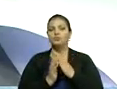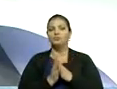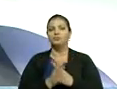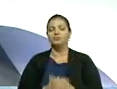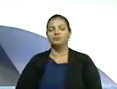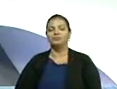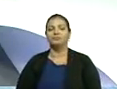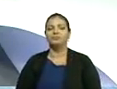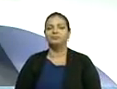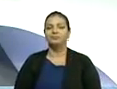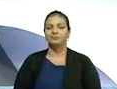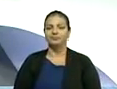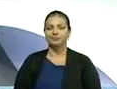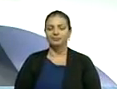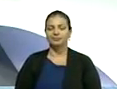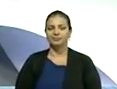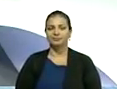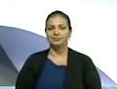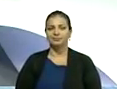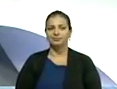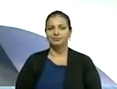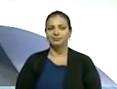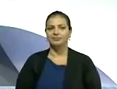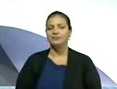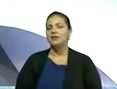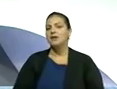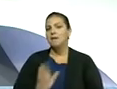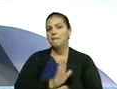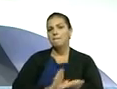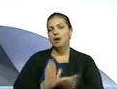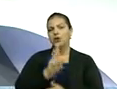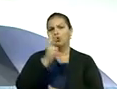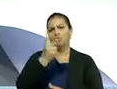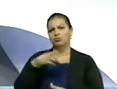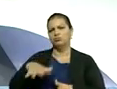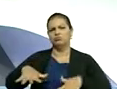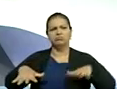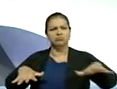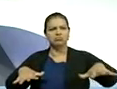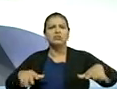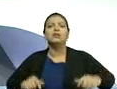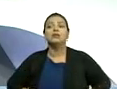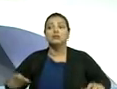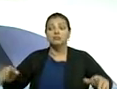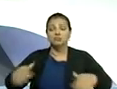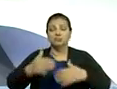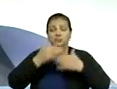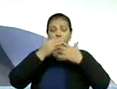Dignidad Popular y Esmeralda Chiquito. A lo largo y ancho, apesta.